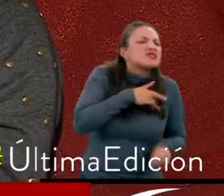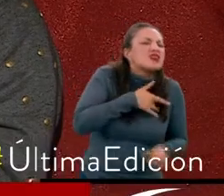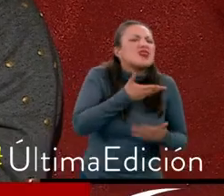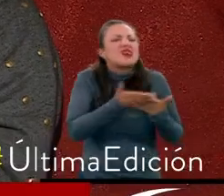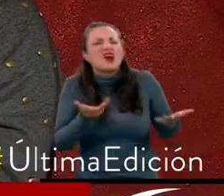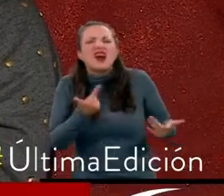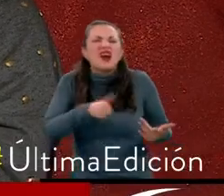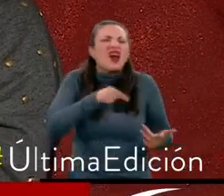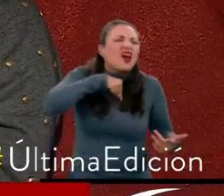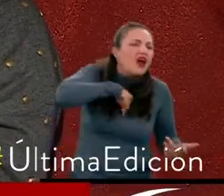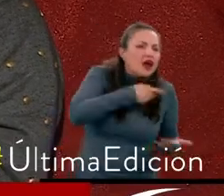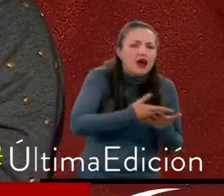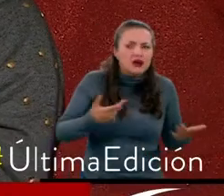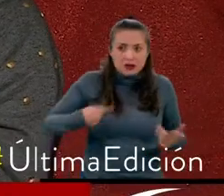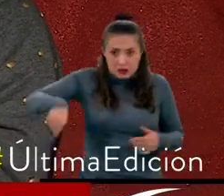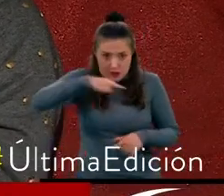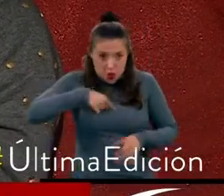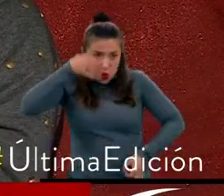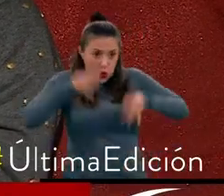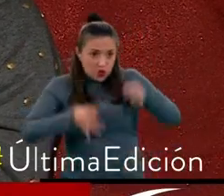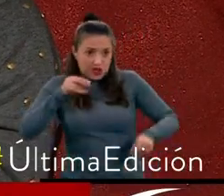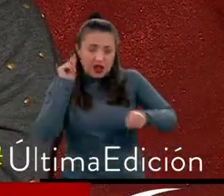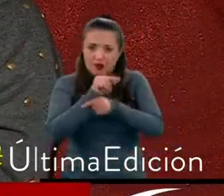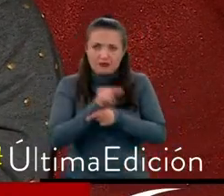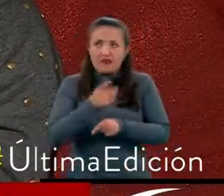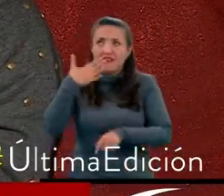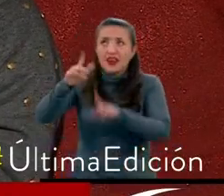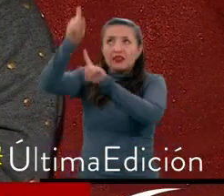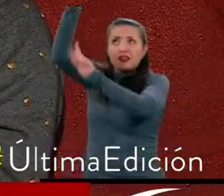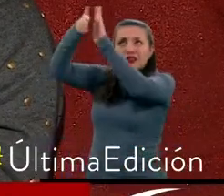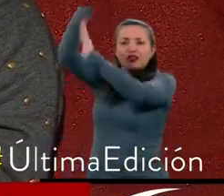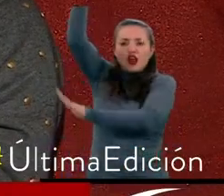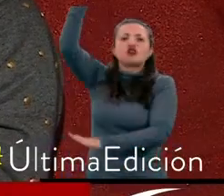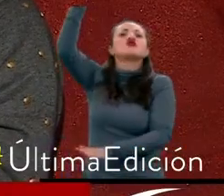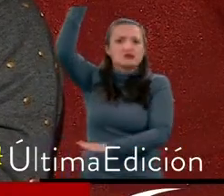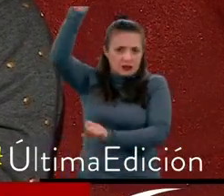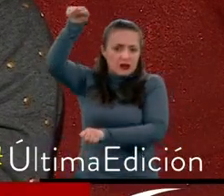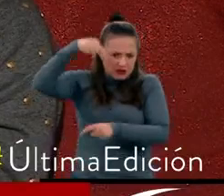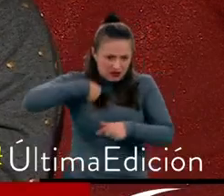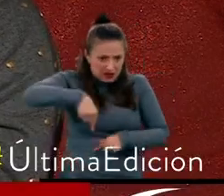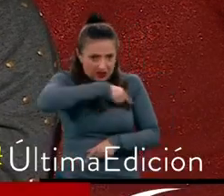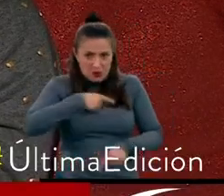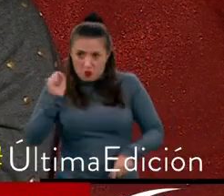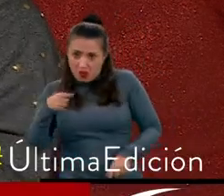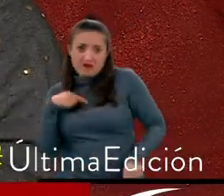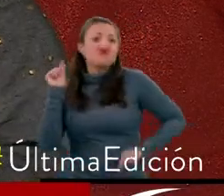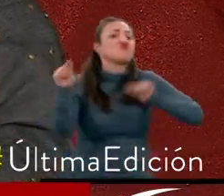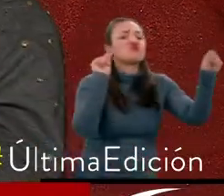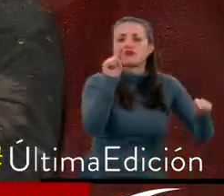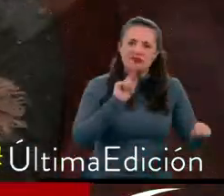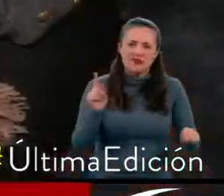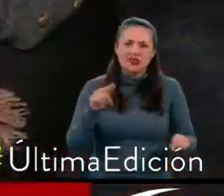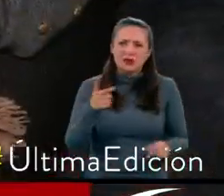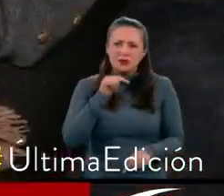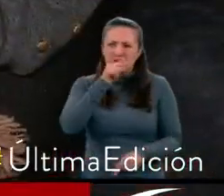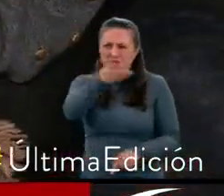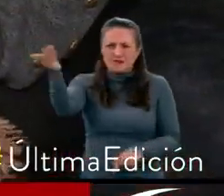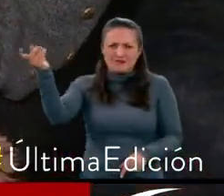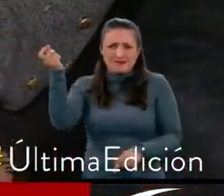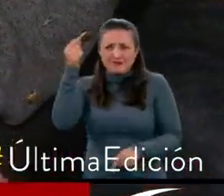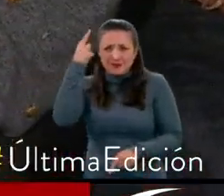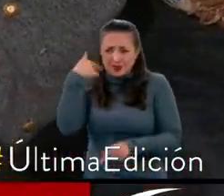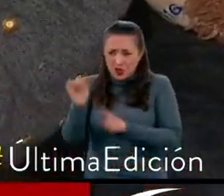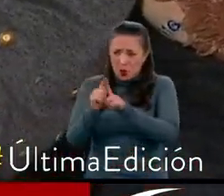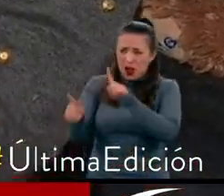para juzgar, sino solamente Dios puede hacerlo. Y porque no saben lo mucho que afectan a uno. Anhelan